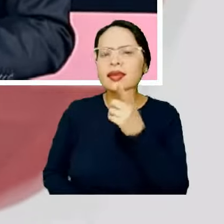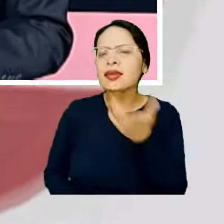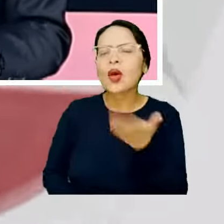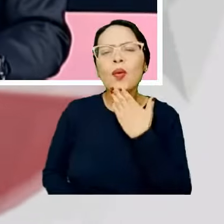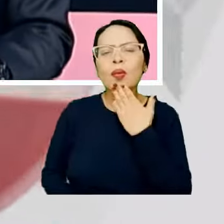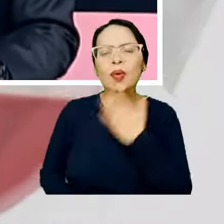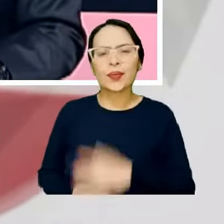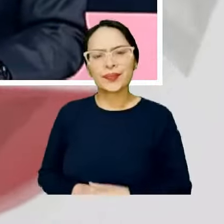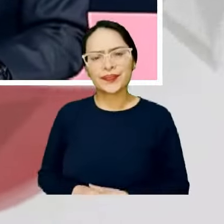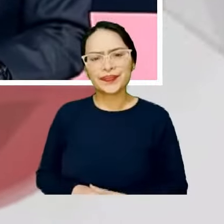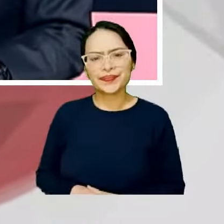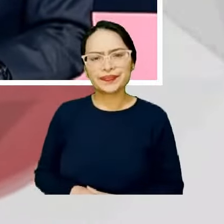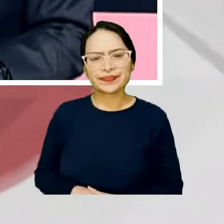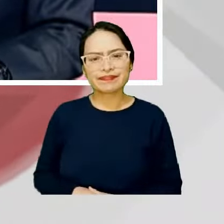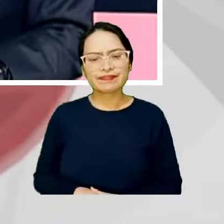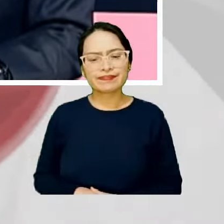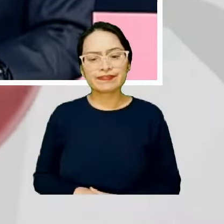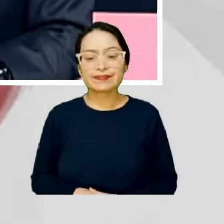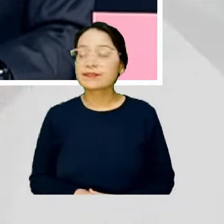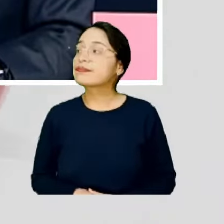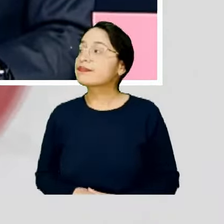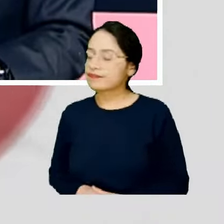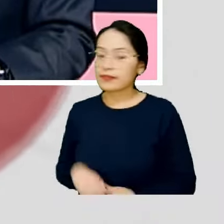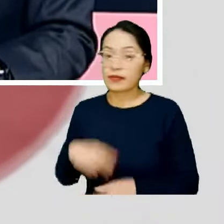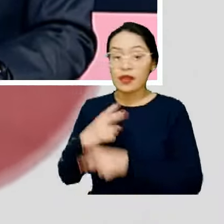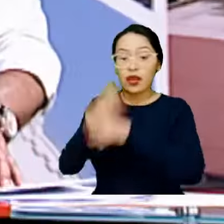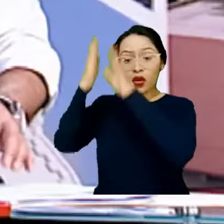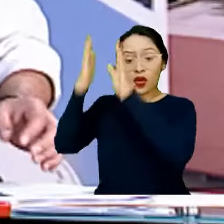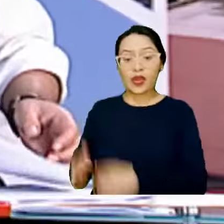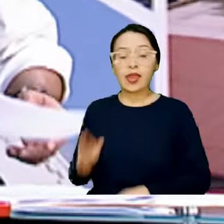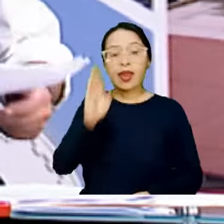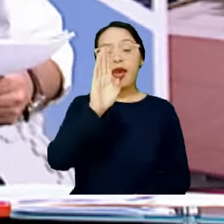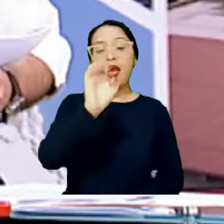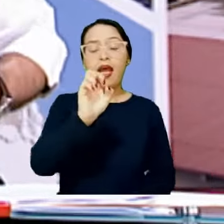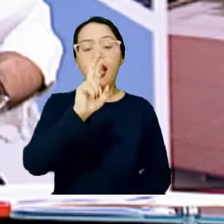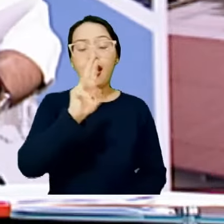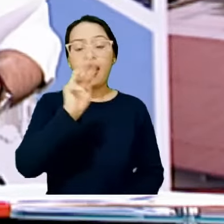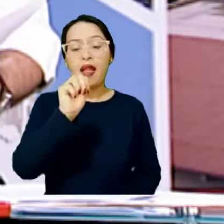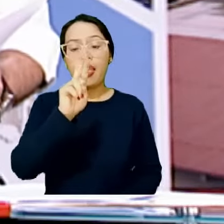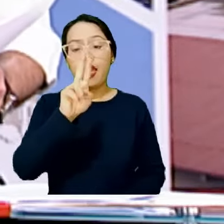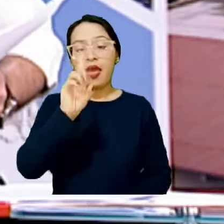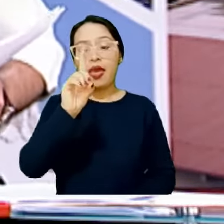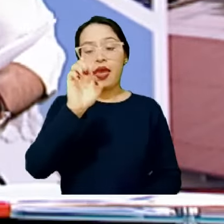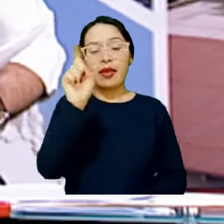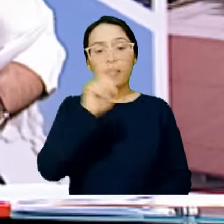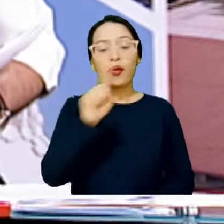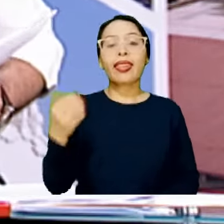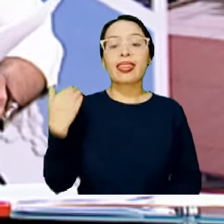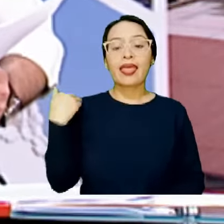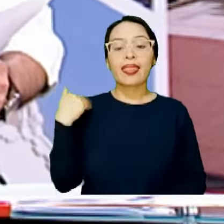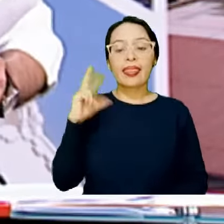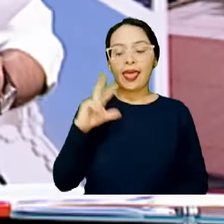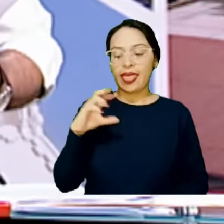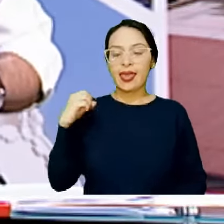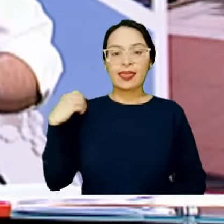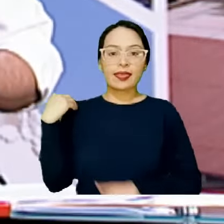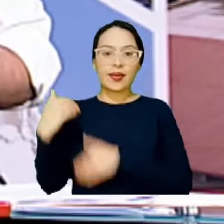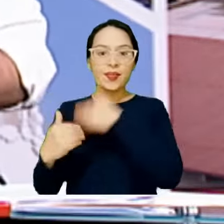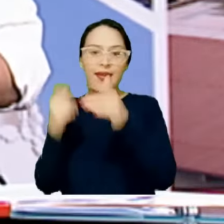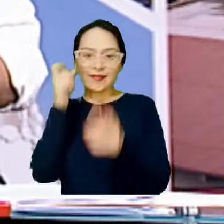Marcelo. El concejal Javier Bermúdez tiene más de 30 procesos de fiscalización. Todo lo que le estoy mencionando está en el CERCOP y en